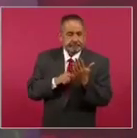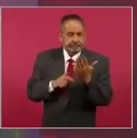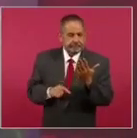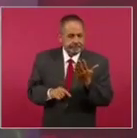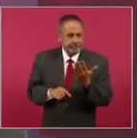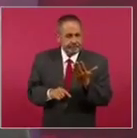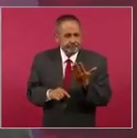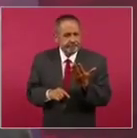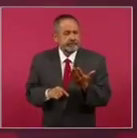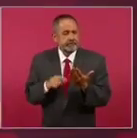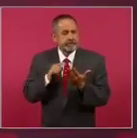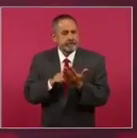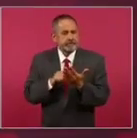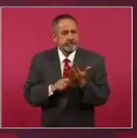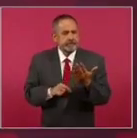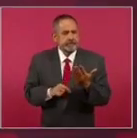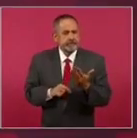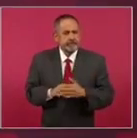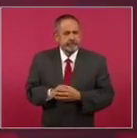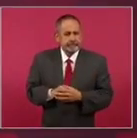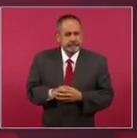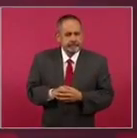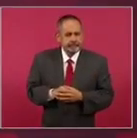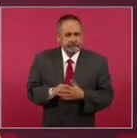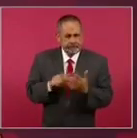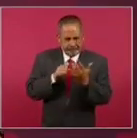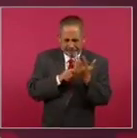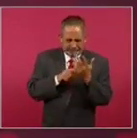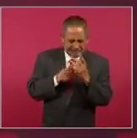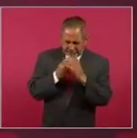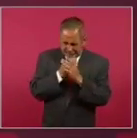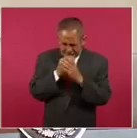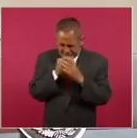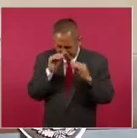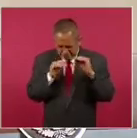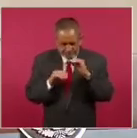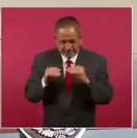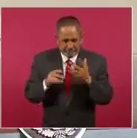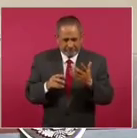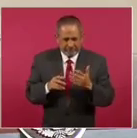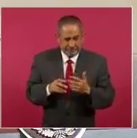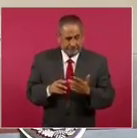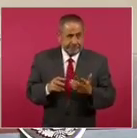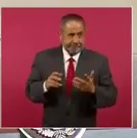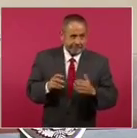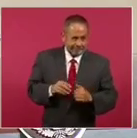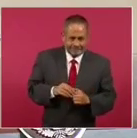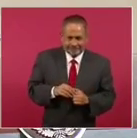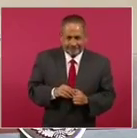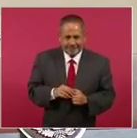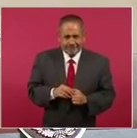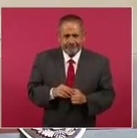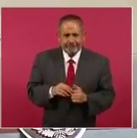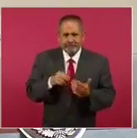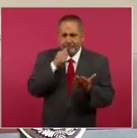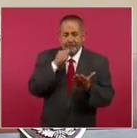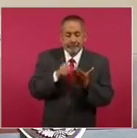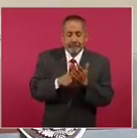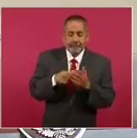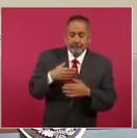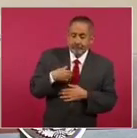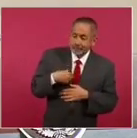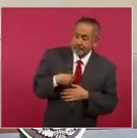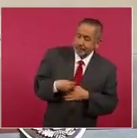tan en privado todo y en secreto todo, que se la